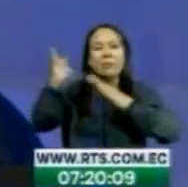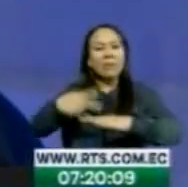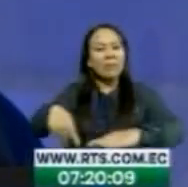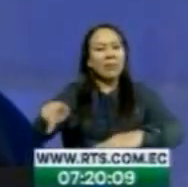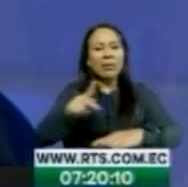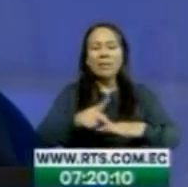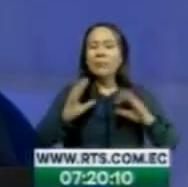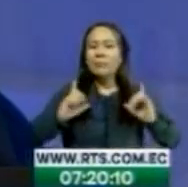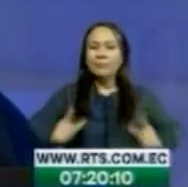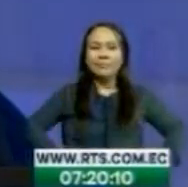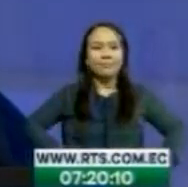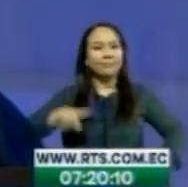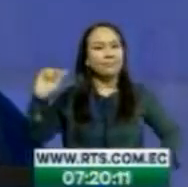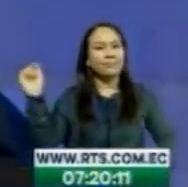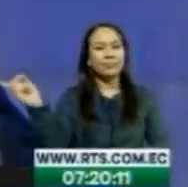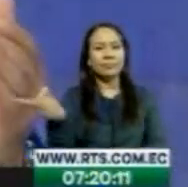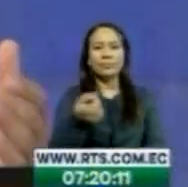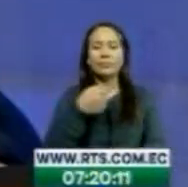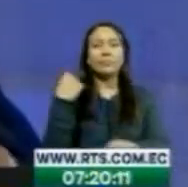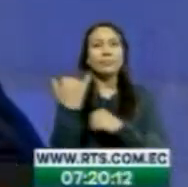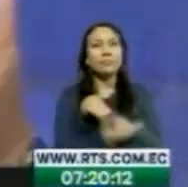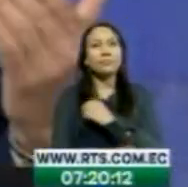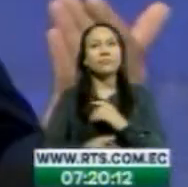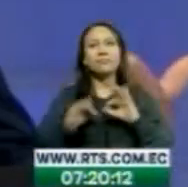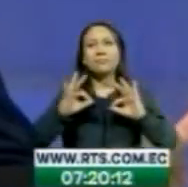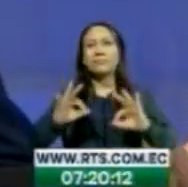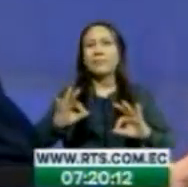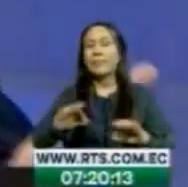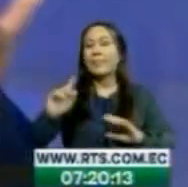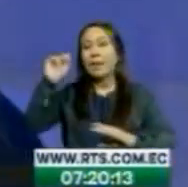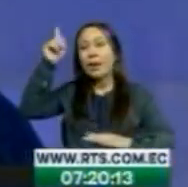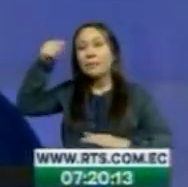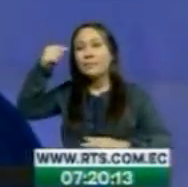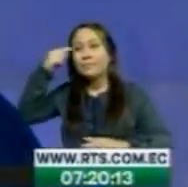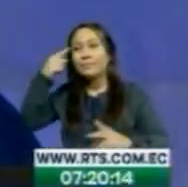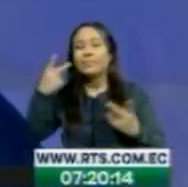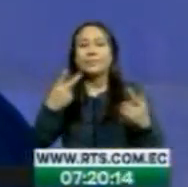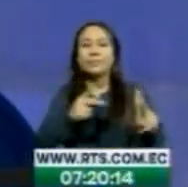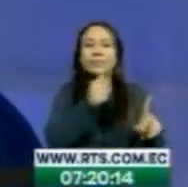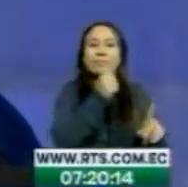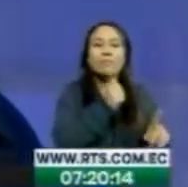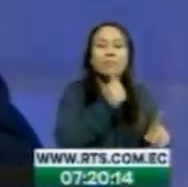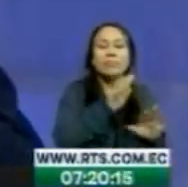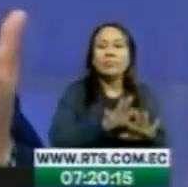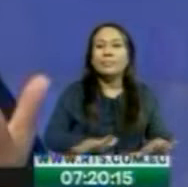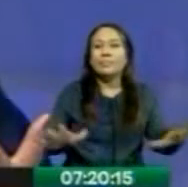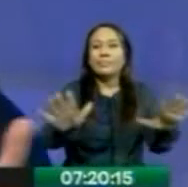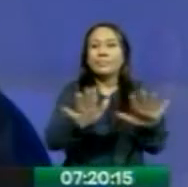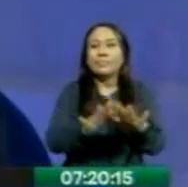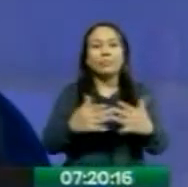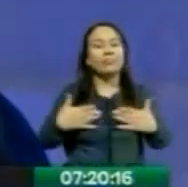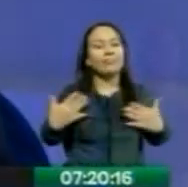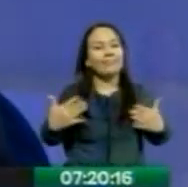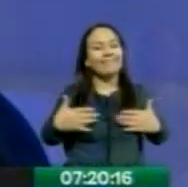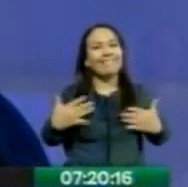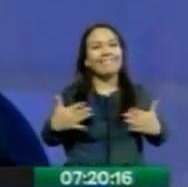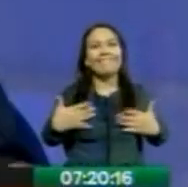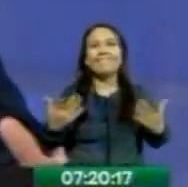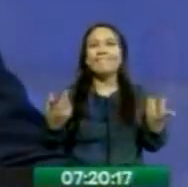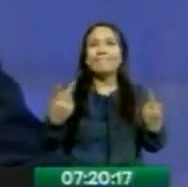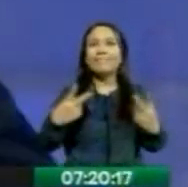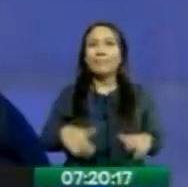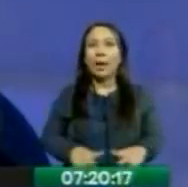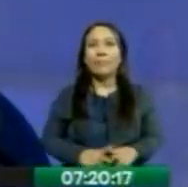profesionales. Así es. A nivel de todo el país, tanto en el sector público como en el sector privado, y de eso estamos muy orgullosos. Sin